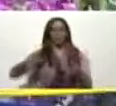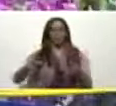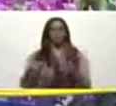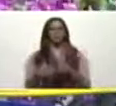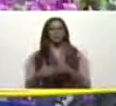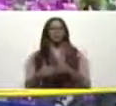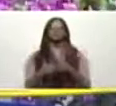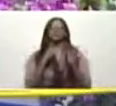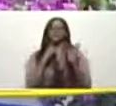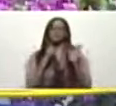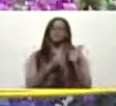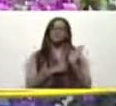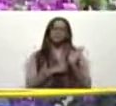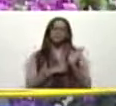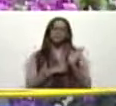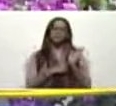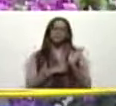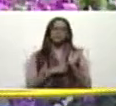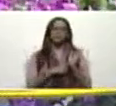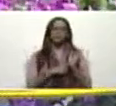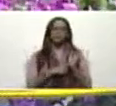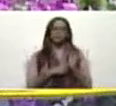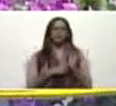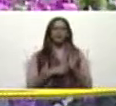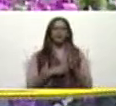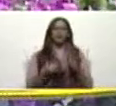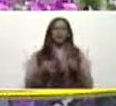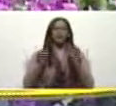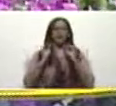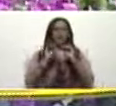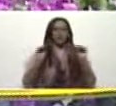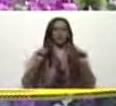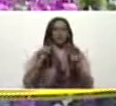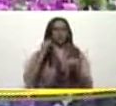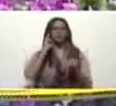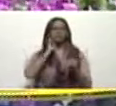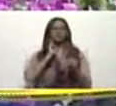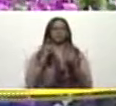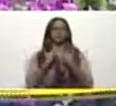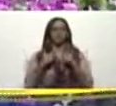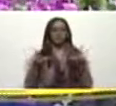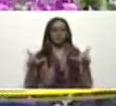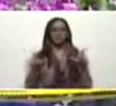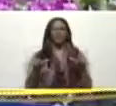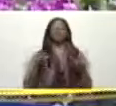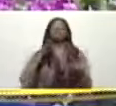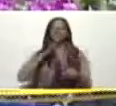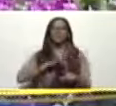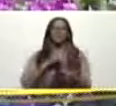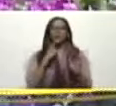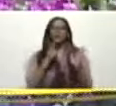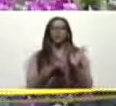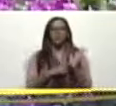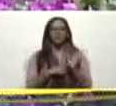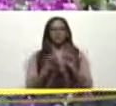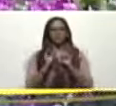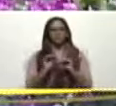Se va a cumplir la profecía del libertador Simón Bolívar. Se está cumpliendo la